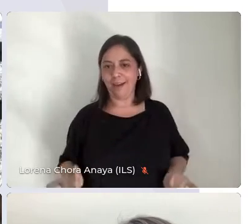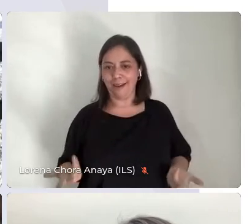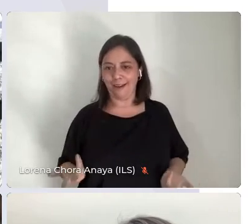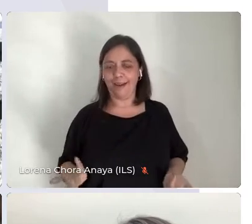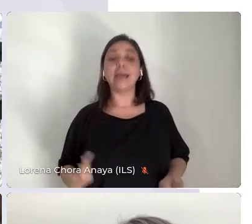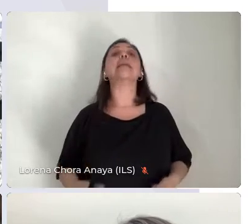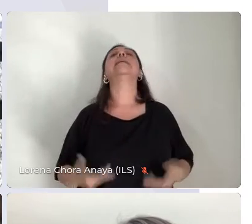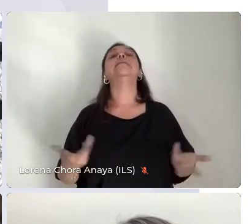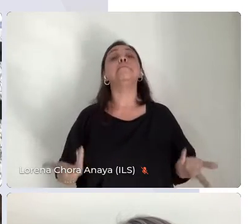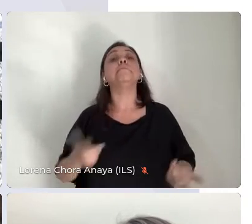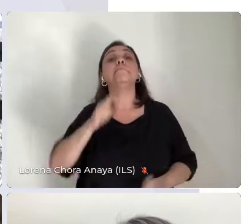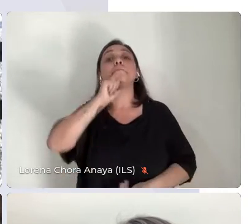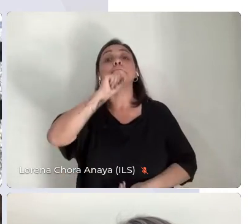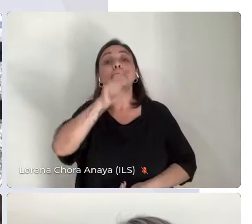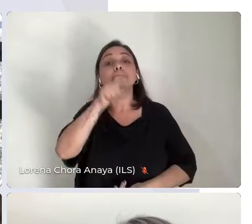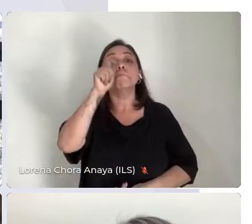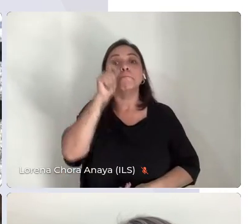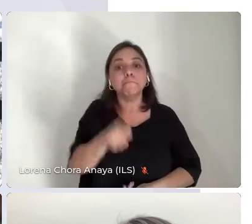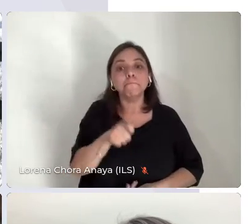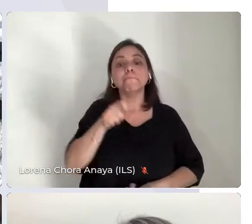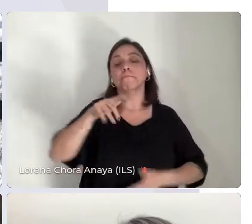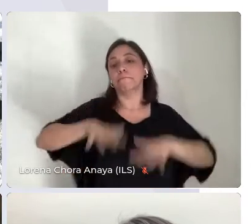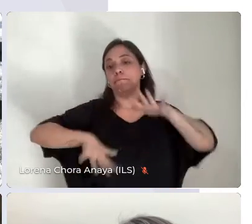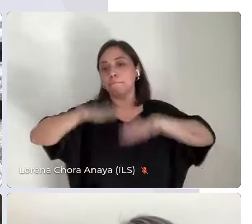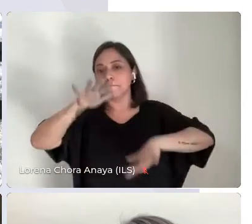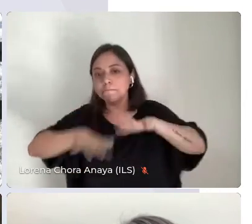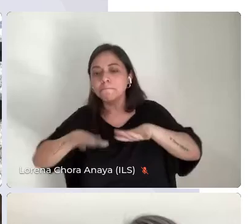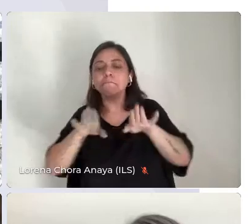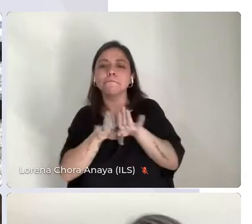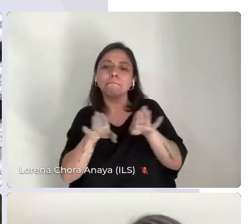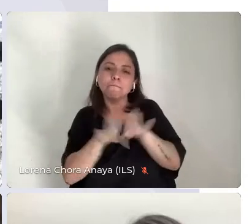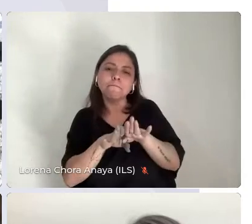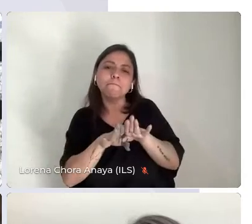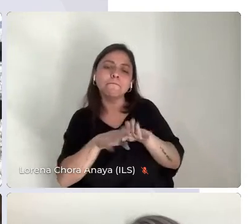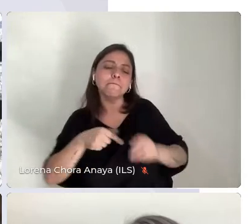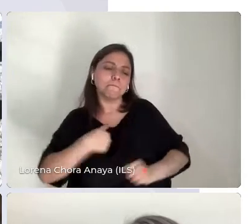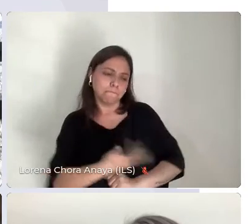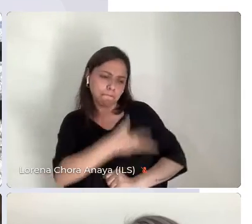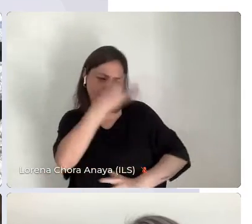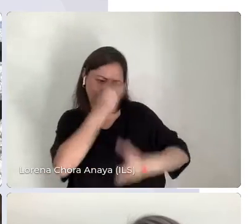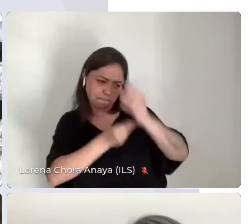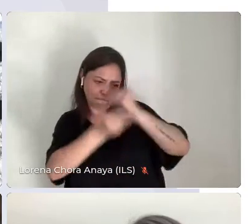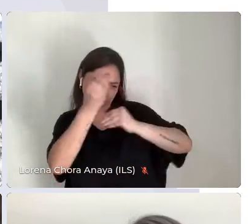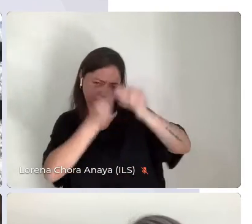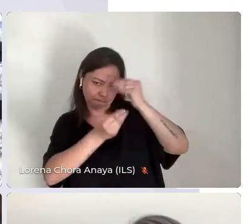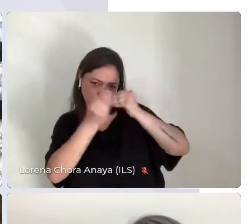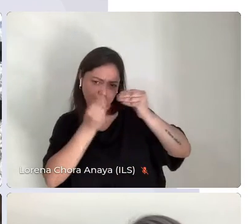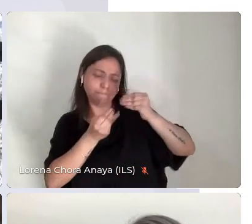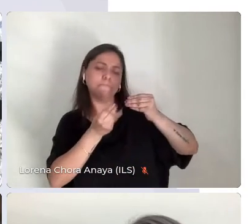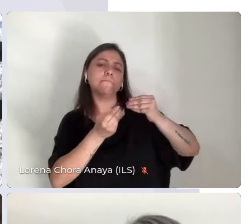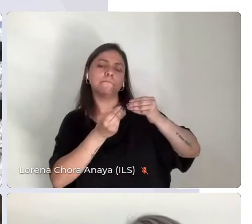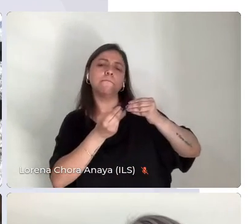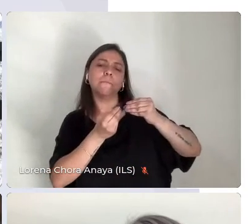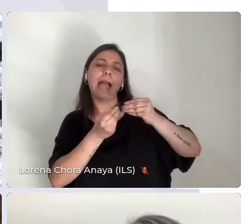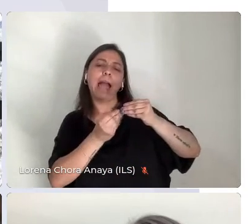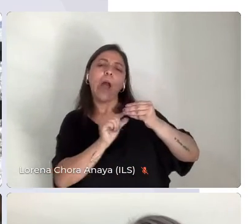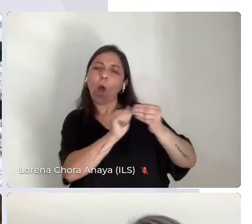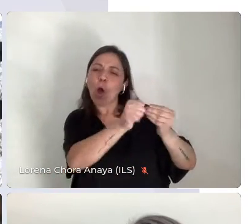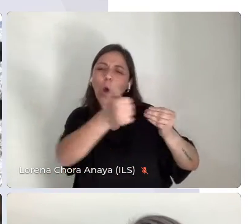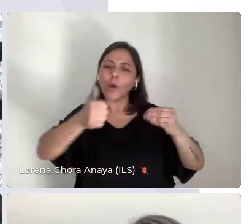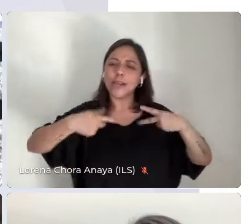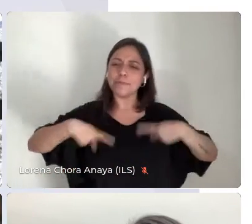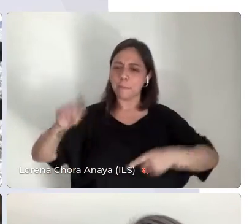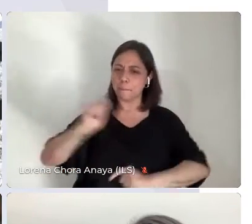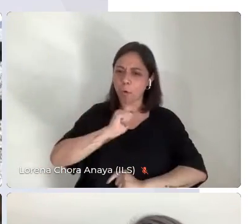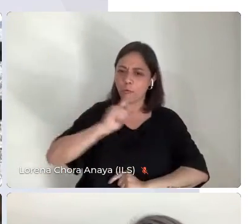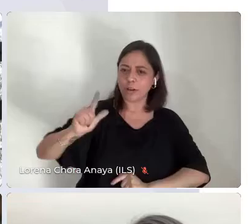pasado también como en esas discusiones de cosas como las que estamos aprendiendo de todos nuestros colegas hoy, es que nos cuentan una historia y nos dicen,